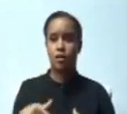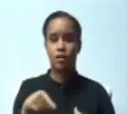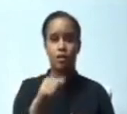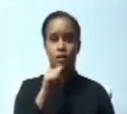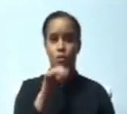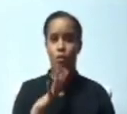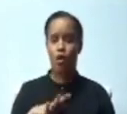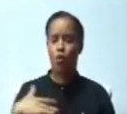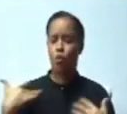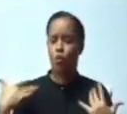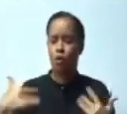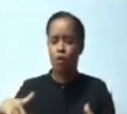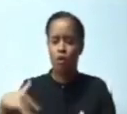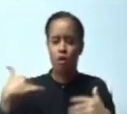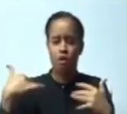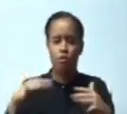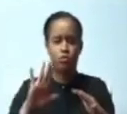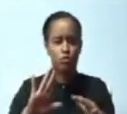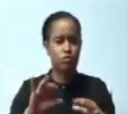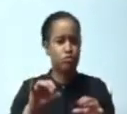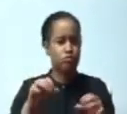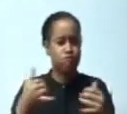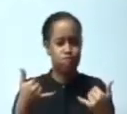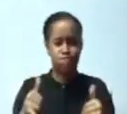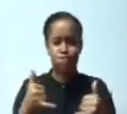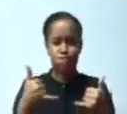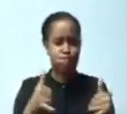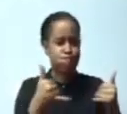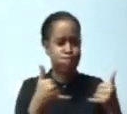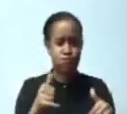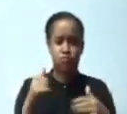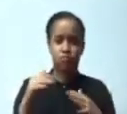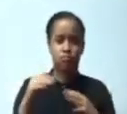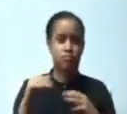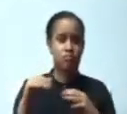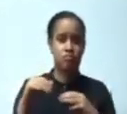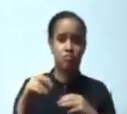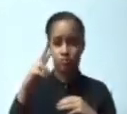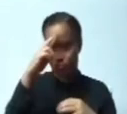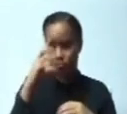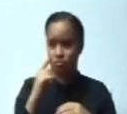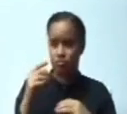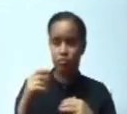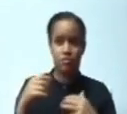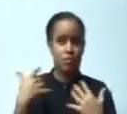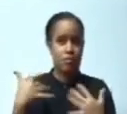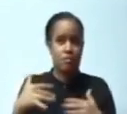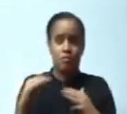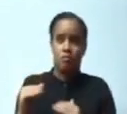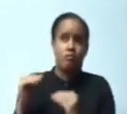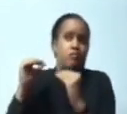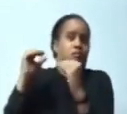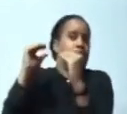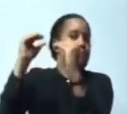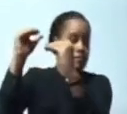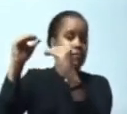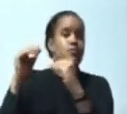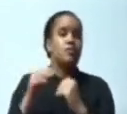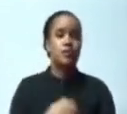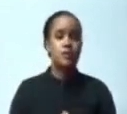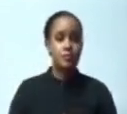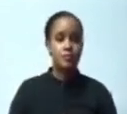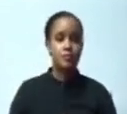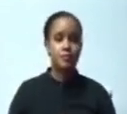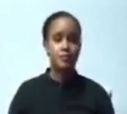de la República Dominicana, no solo en esos Juegos, sino en todas las competencias